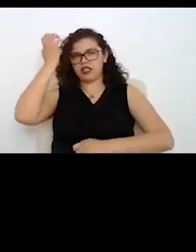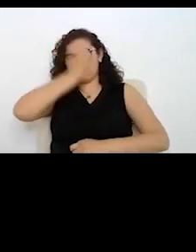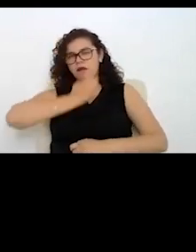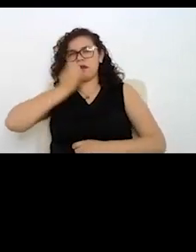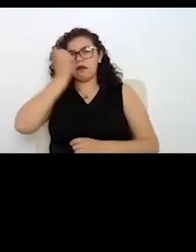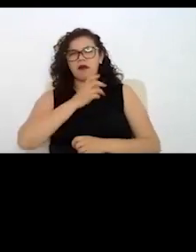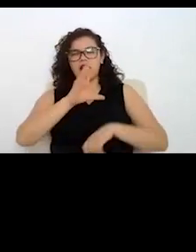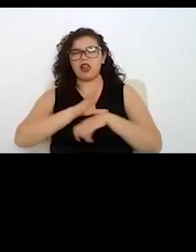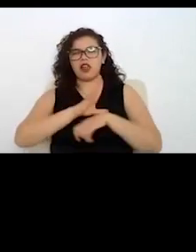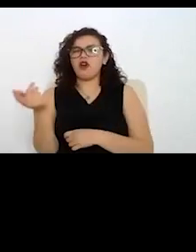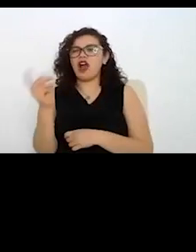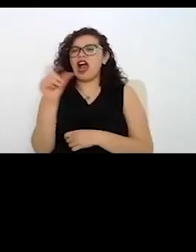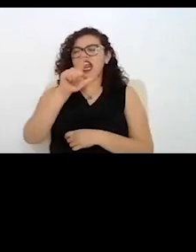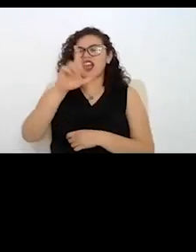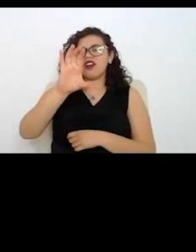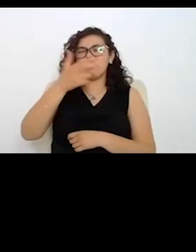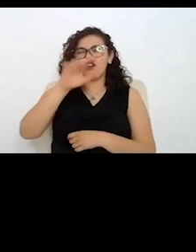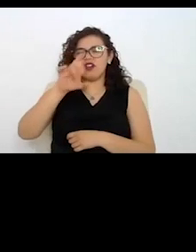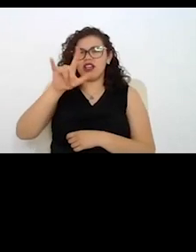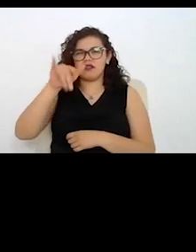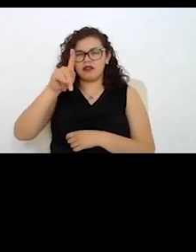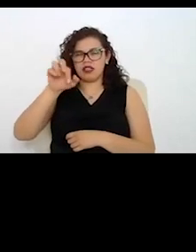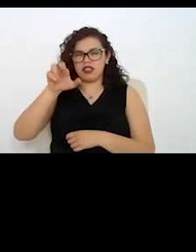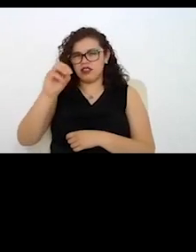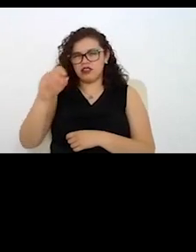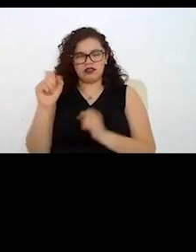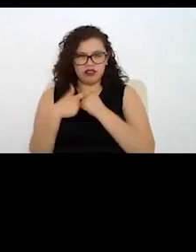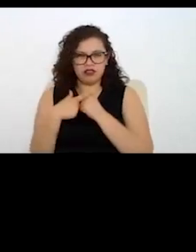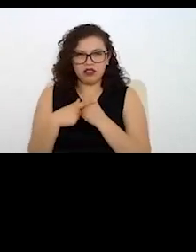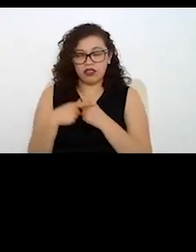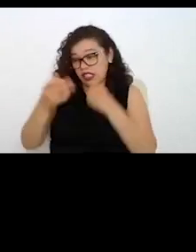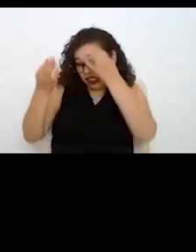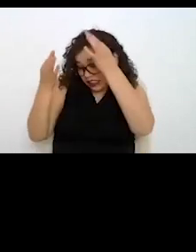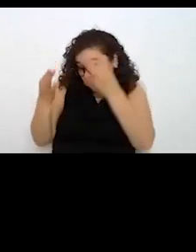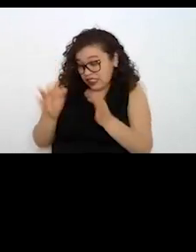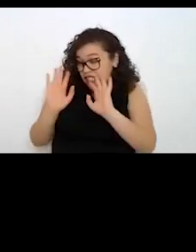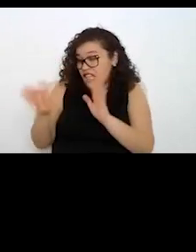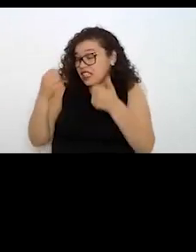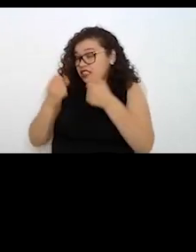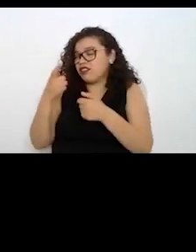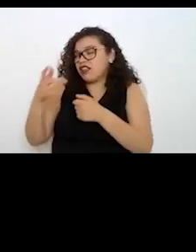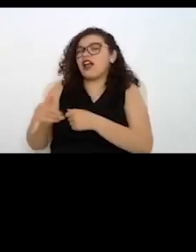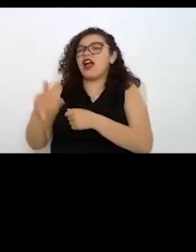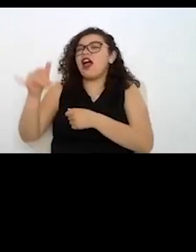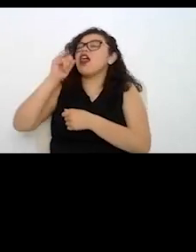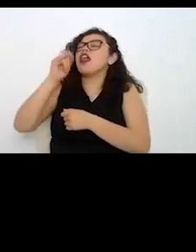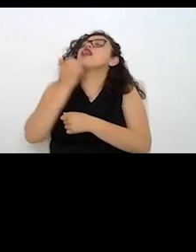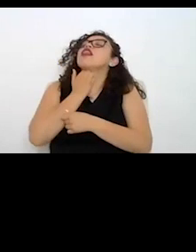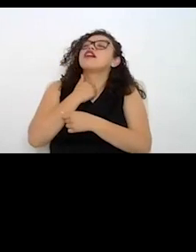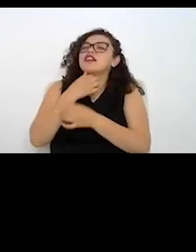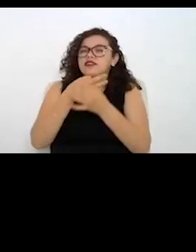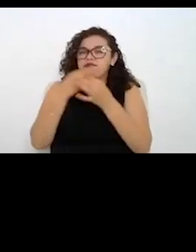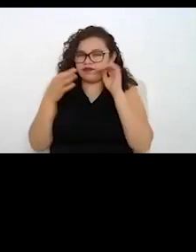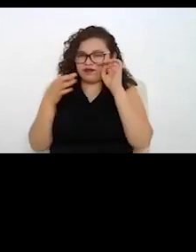de alcoholímetros o como lo quieran ustedes llevar a cabo. Si se confirma que está bajo las influencias del alcohol, independientemente